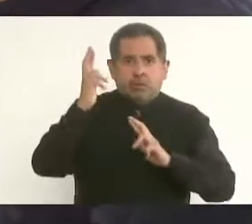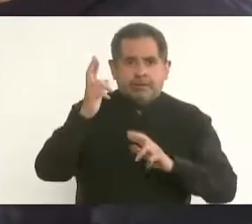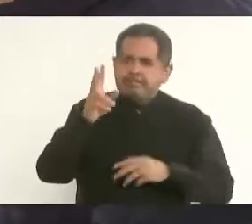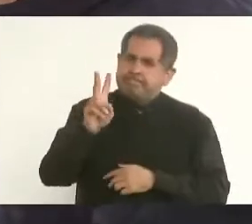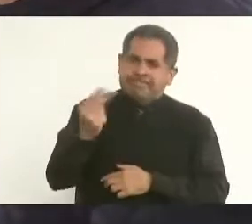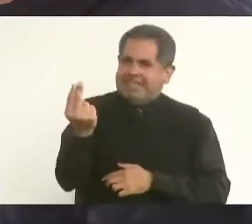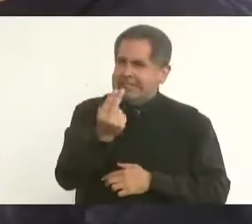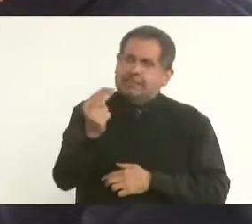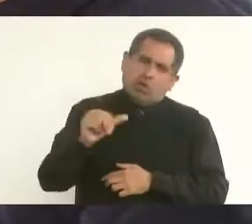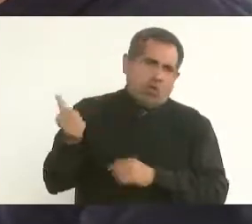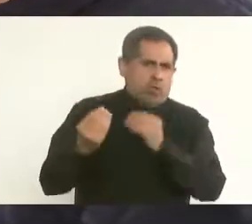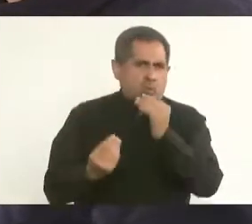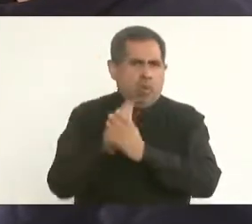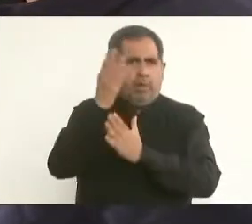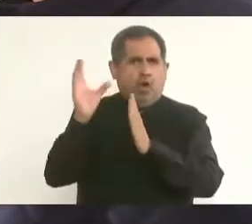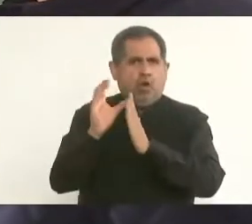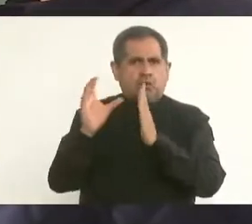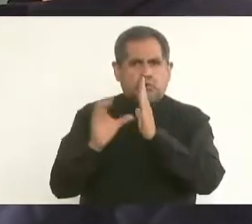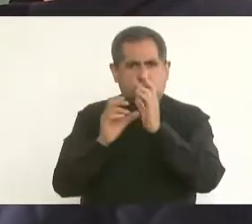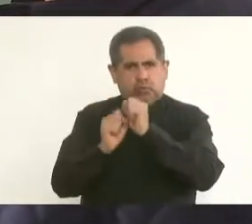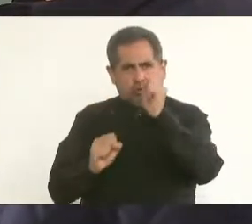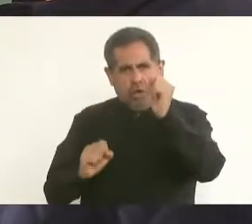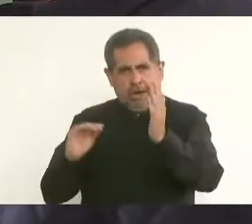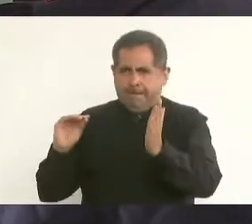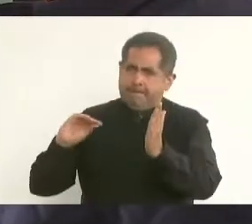otra constitución.